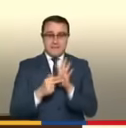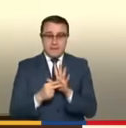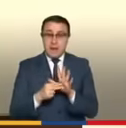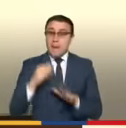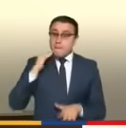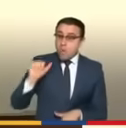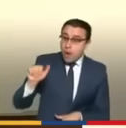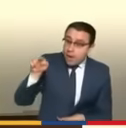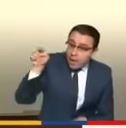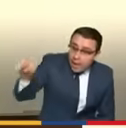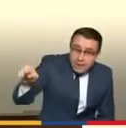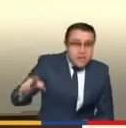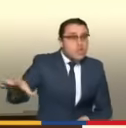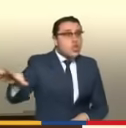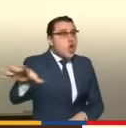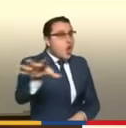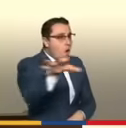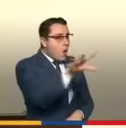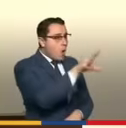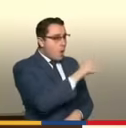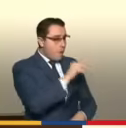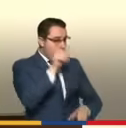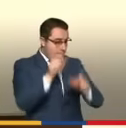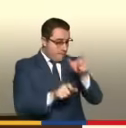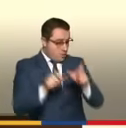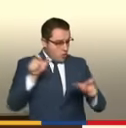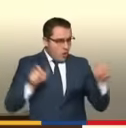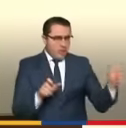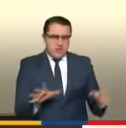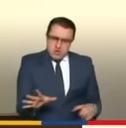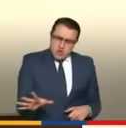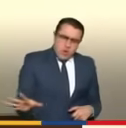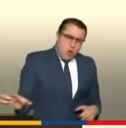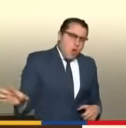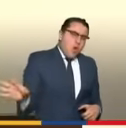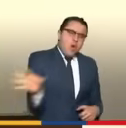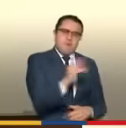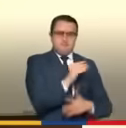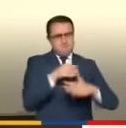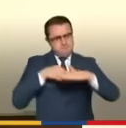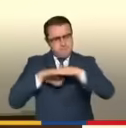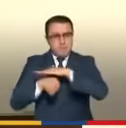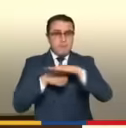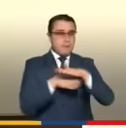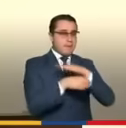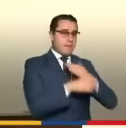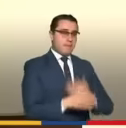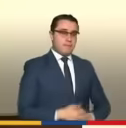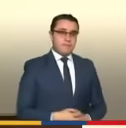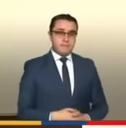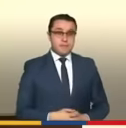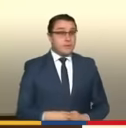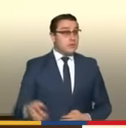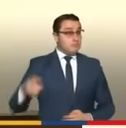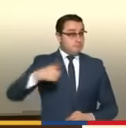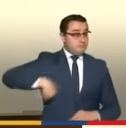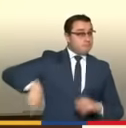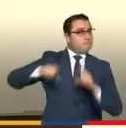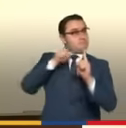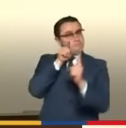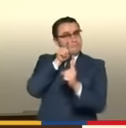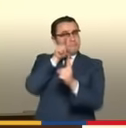todas las personas en una sociedad. Y entonces no son alcanzables exclusivamente por